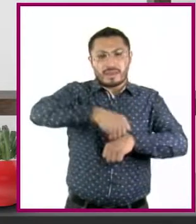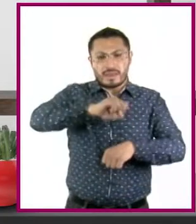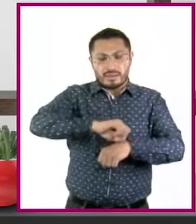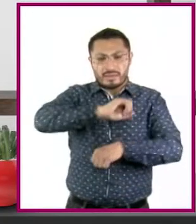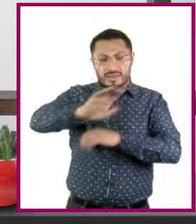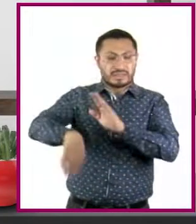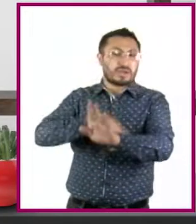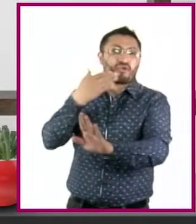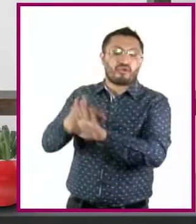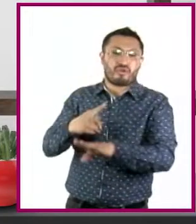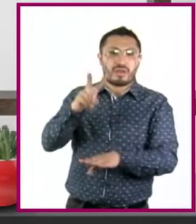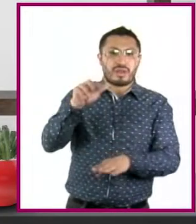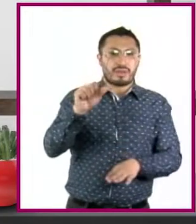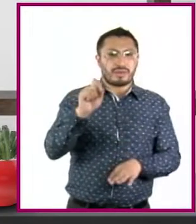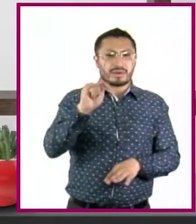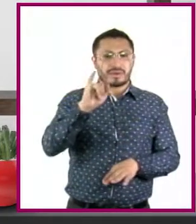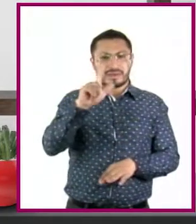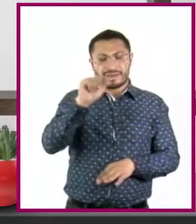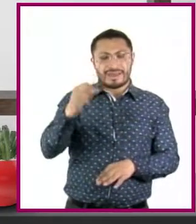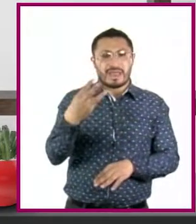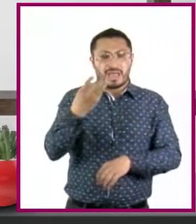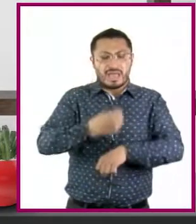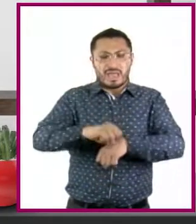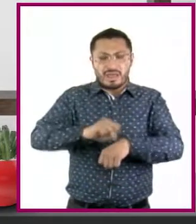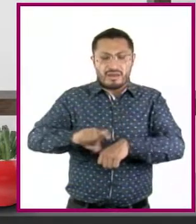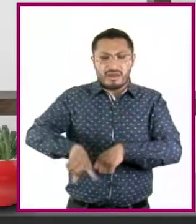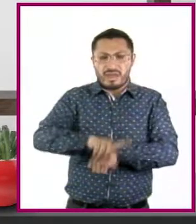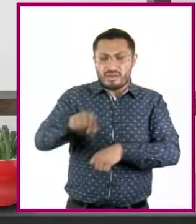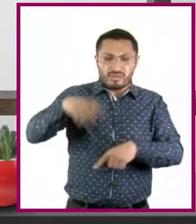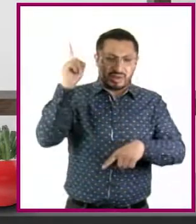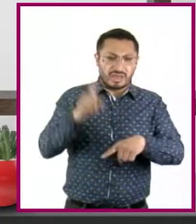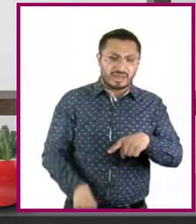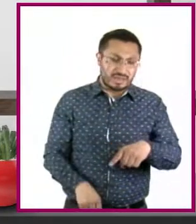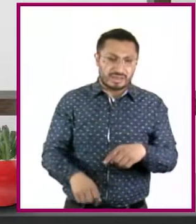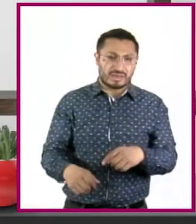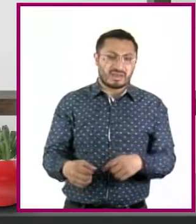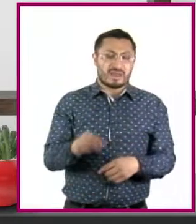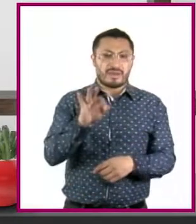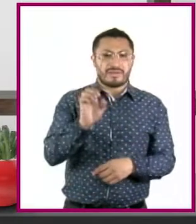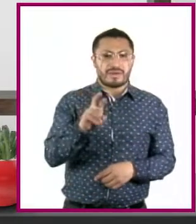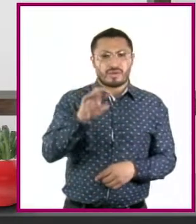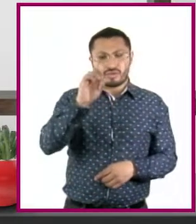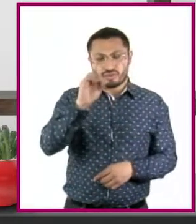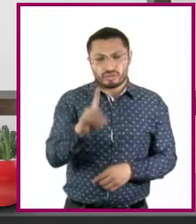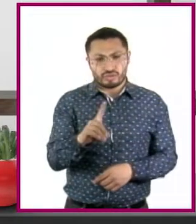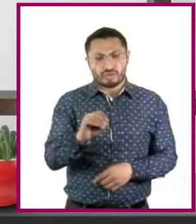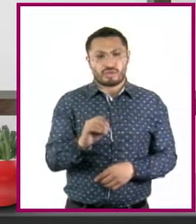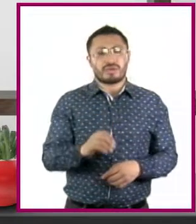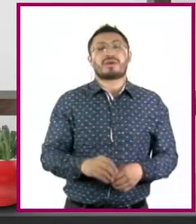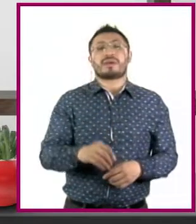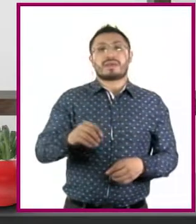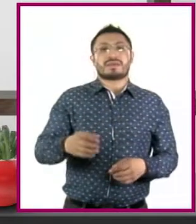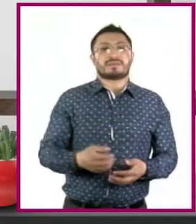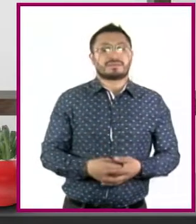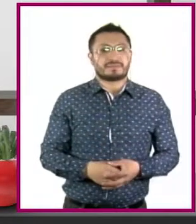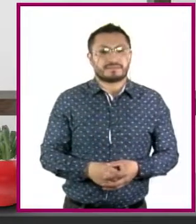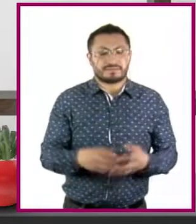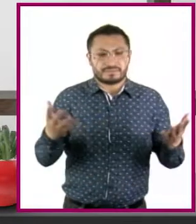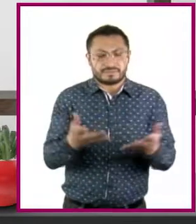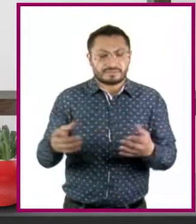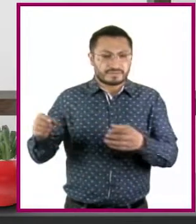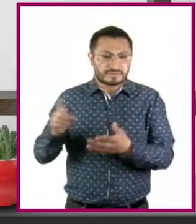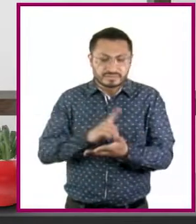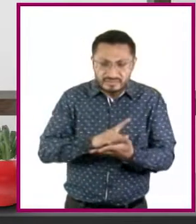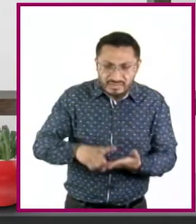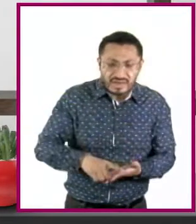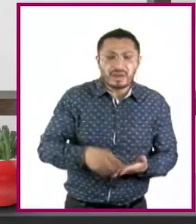Bastilla y 3 semanas después de la abolición del feudalismo, la Asamblea Nacional Constituyente adoptó la Declaración de los Derechos del Hombre y de